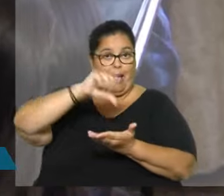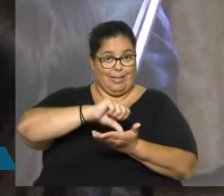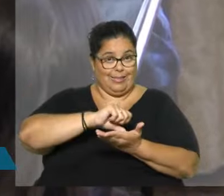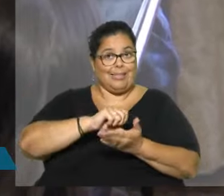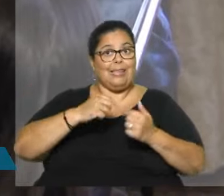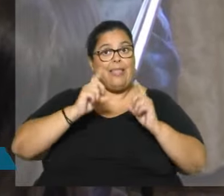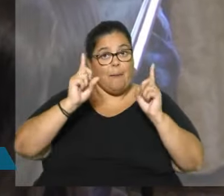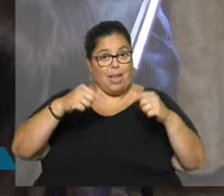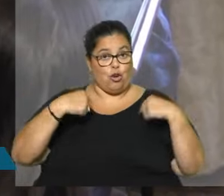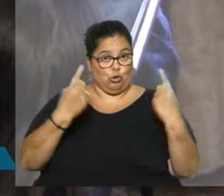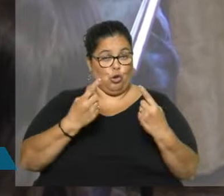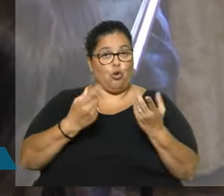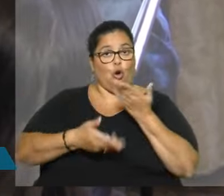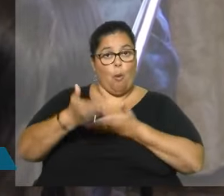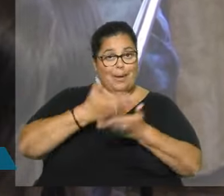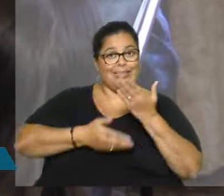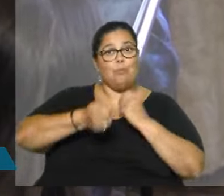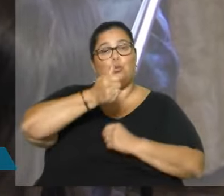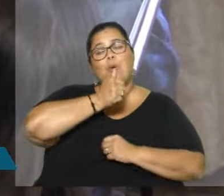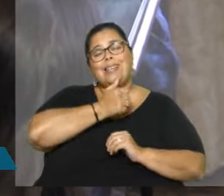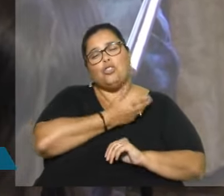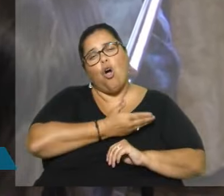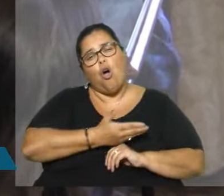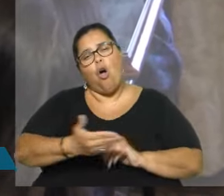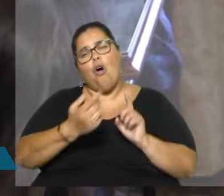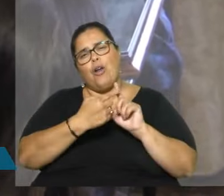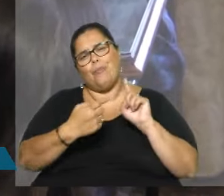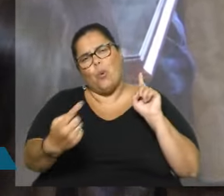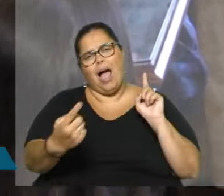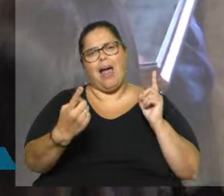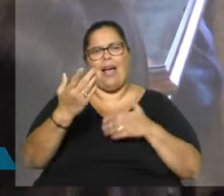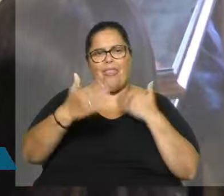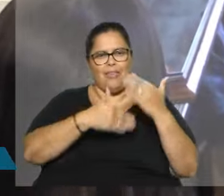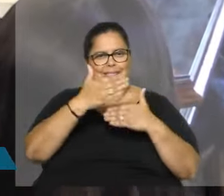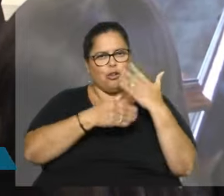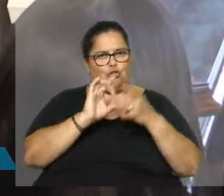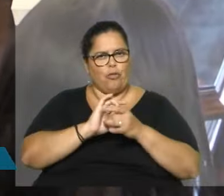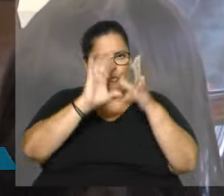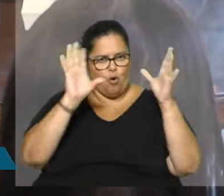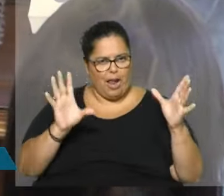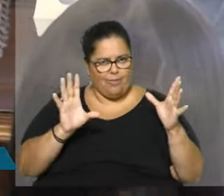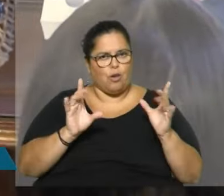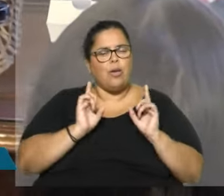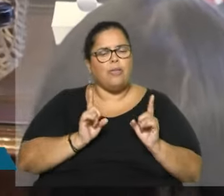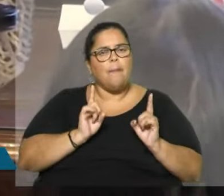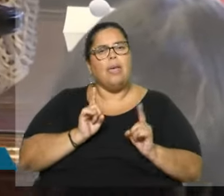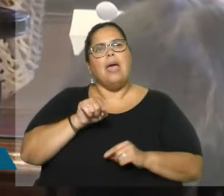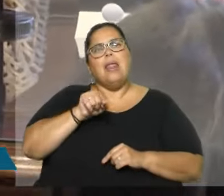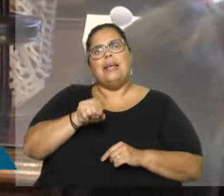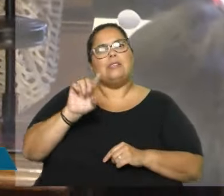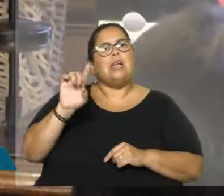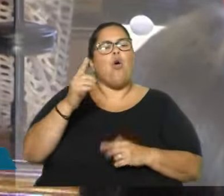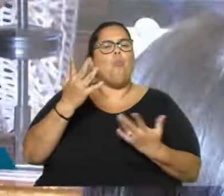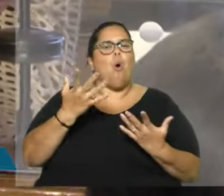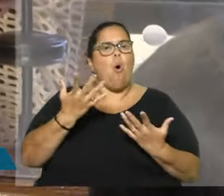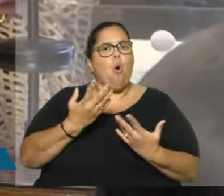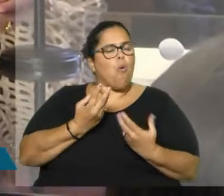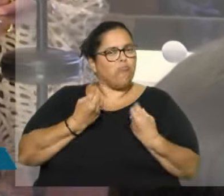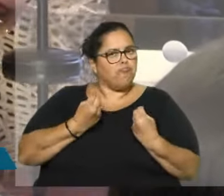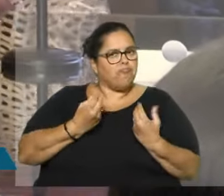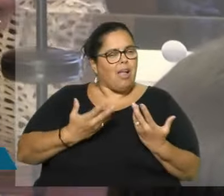compartimos una historia muy larga de de desarrollo democrático y una un espíritu de